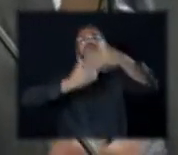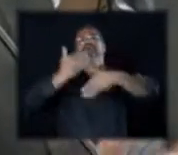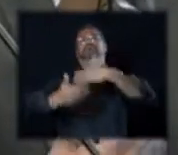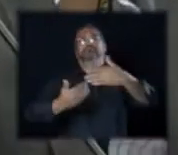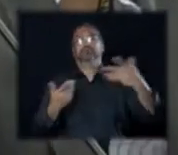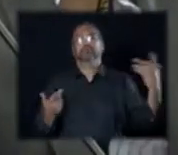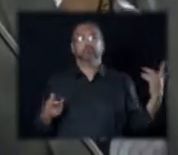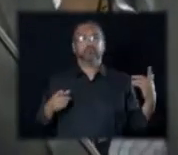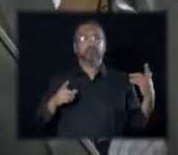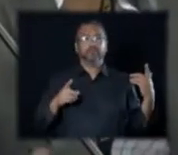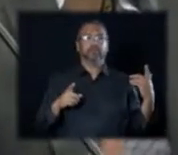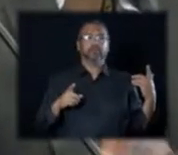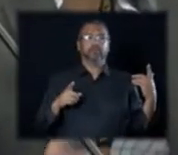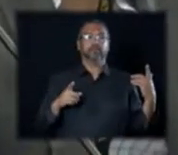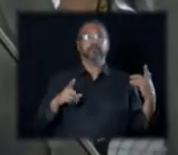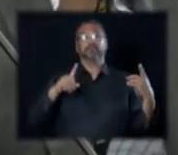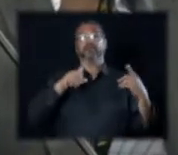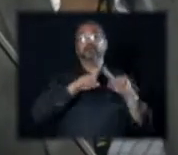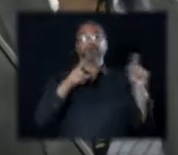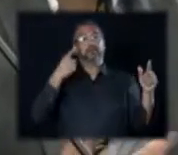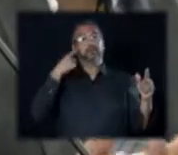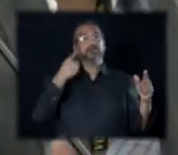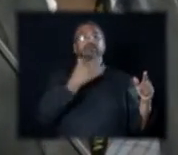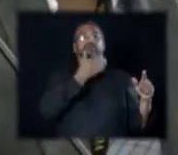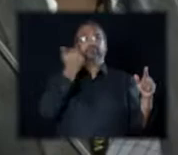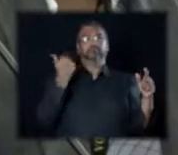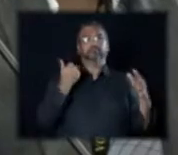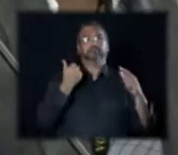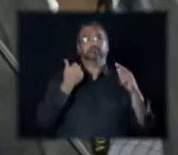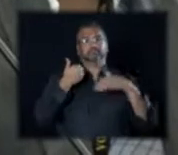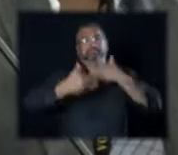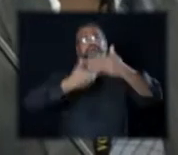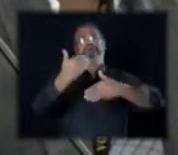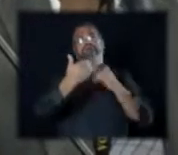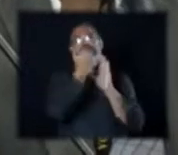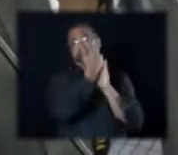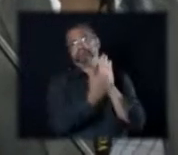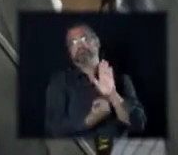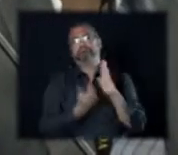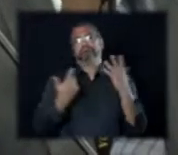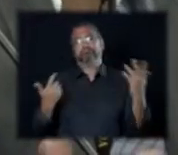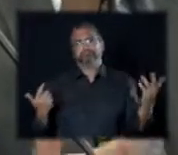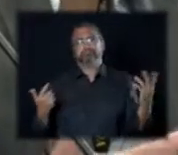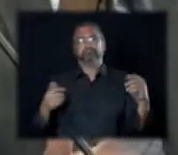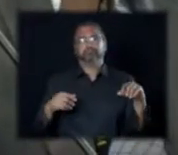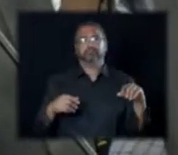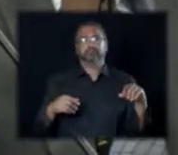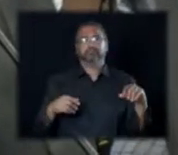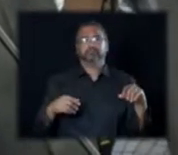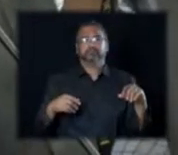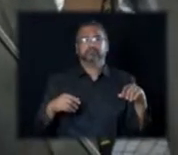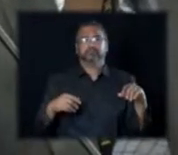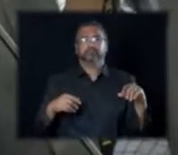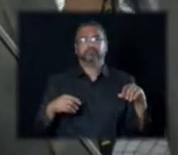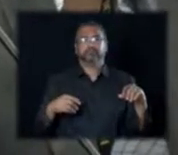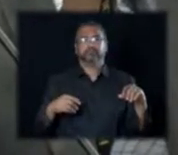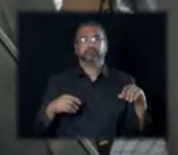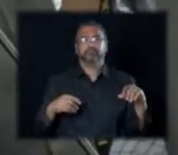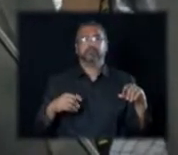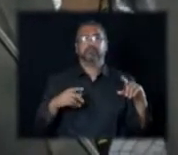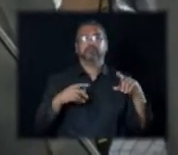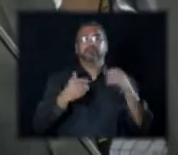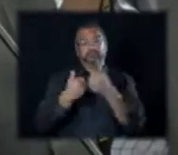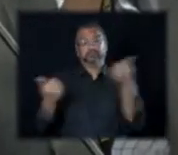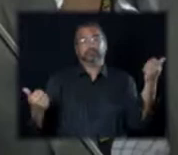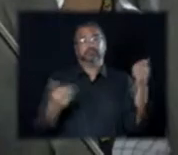públicas, y nosotros compartimos las mejores prácticas que tiene cualquier Departamento